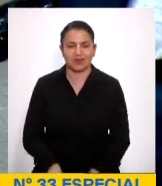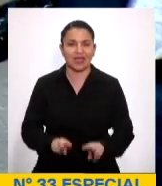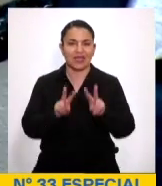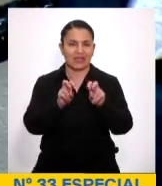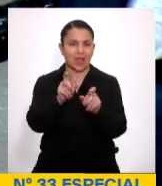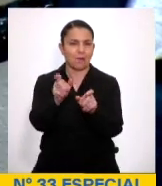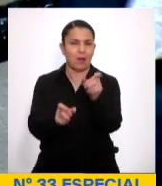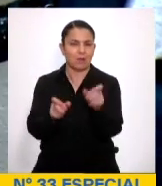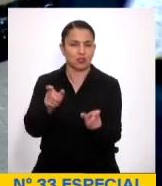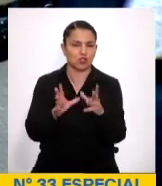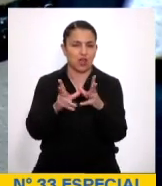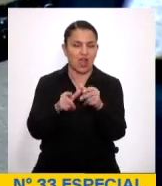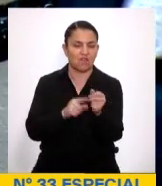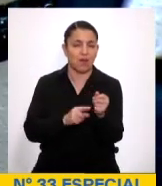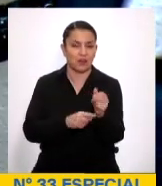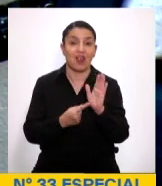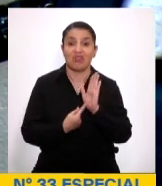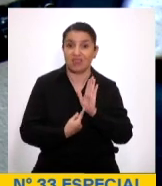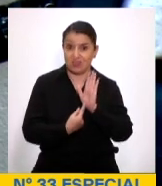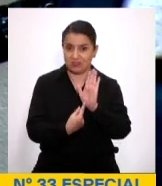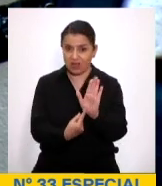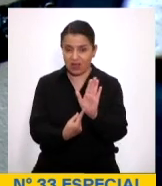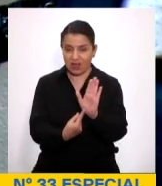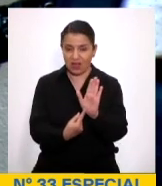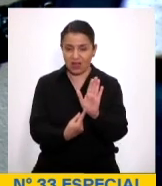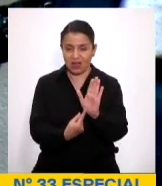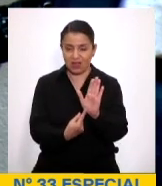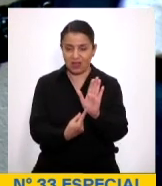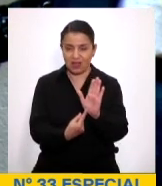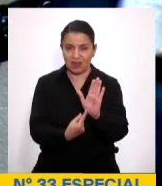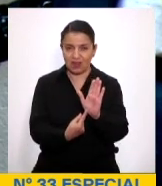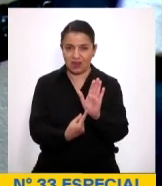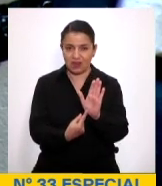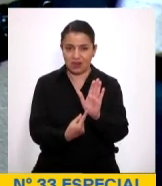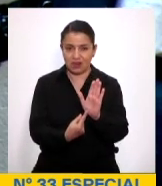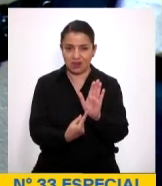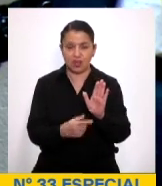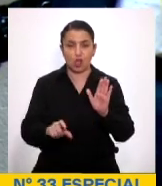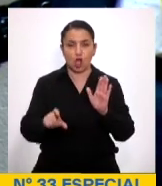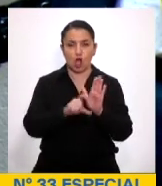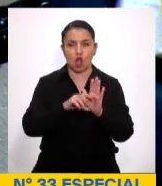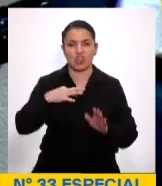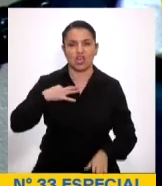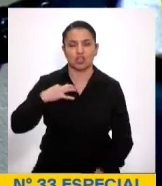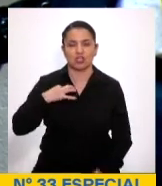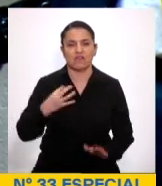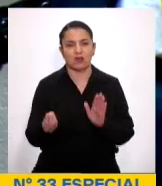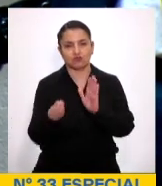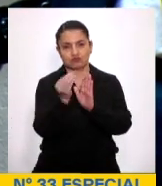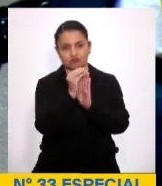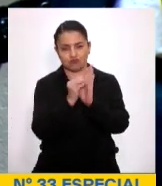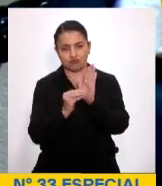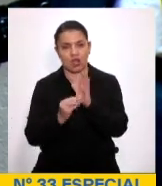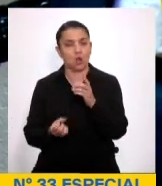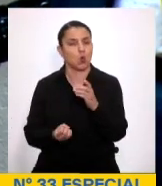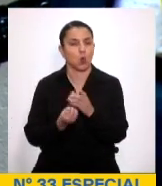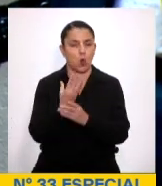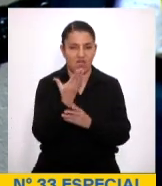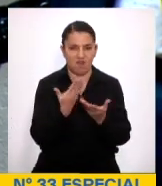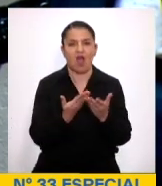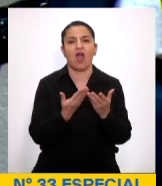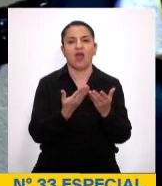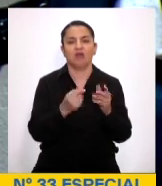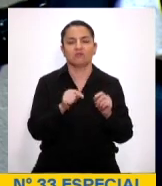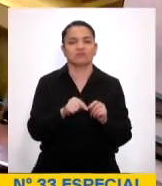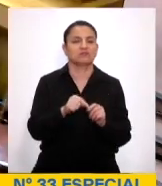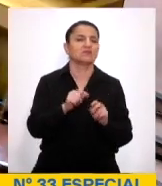personas y familias debemos destacar por cierto la promulgación del código civil que contenía innovadoras disposiciones en relación a la